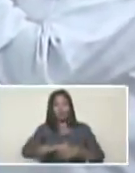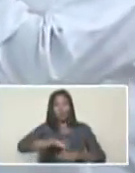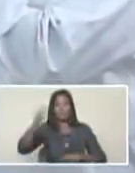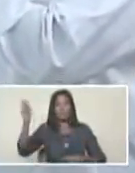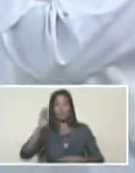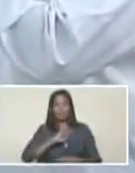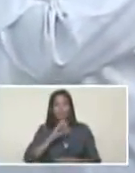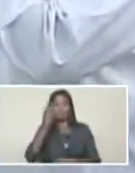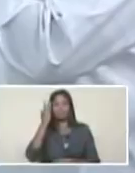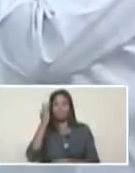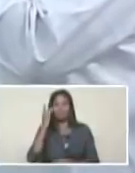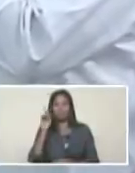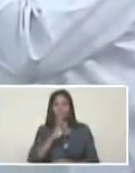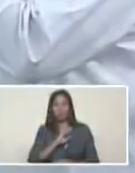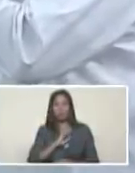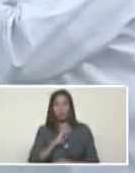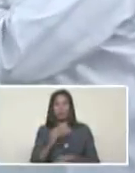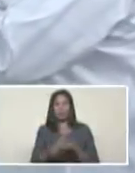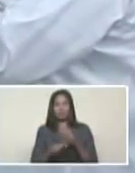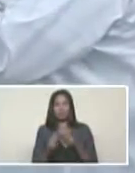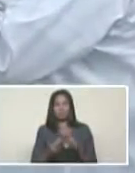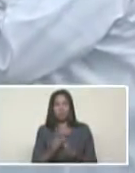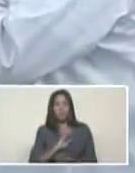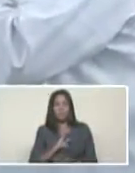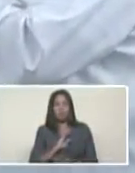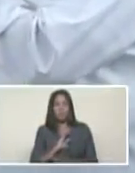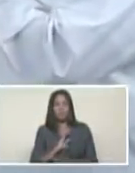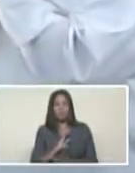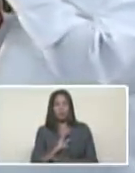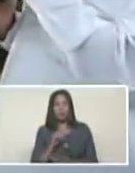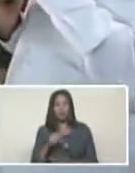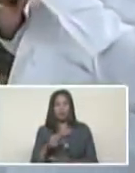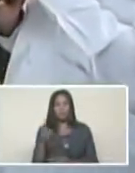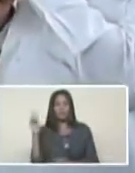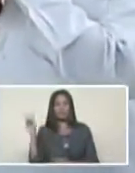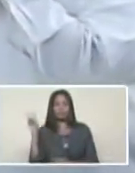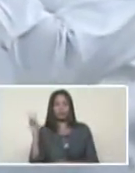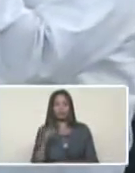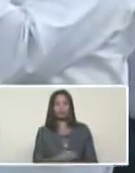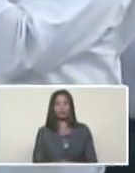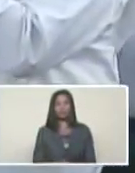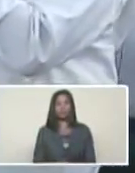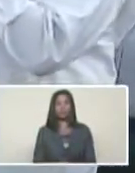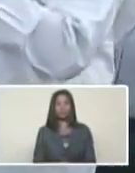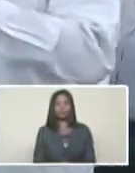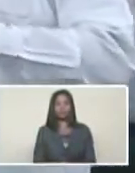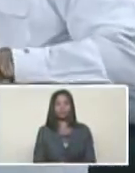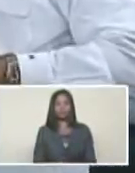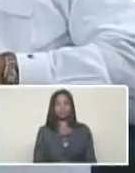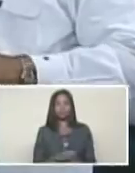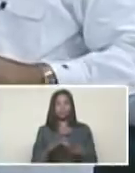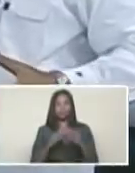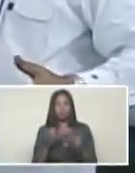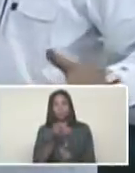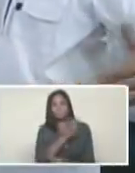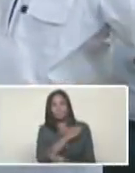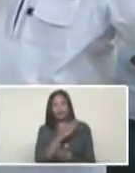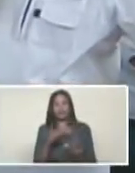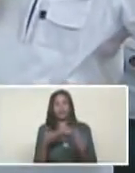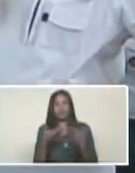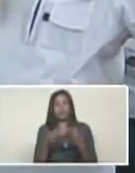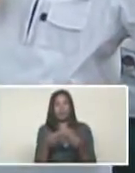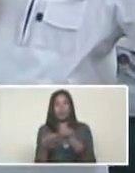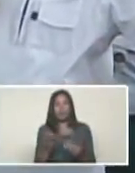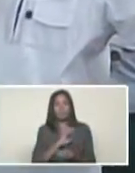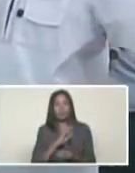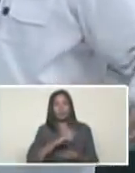deben saber que ese oficial, ese sable lo parimos aquí. Como cada general y almirante que reciba su